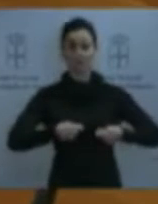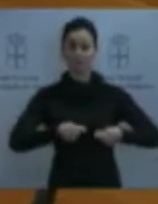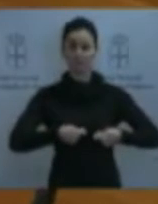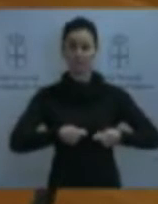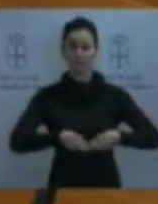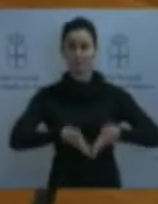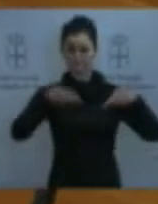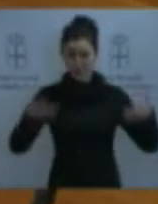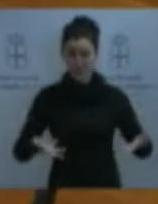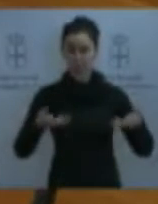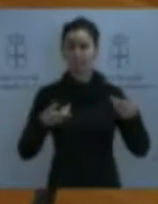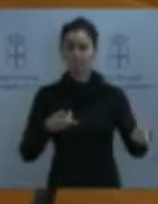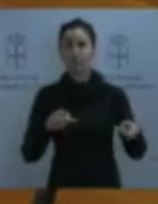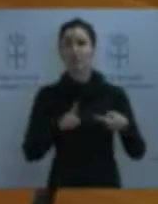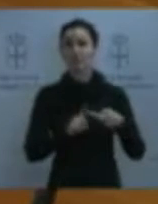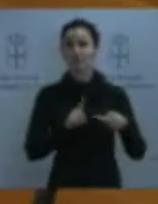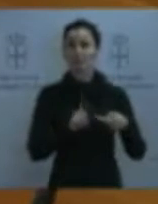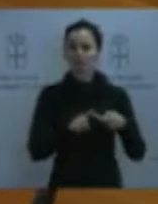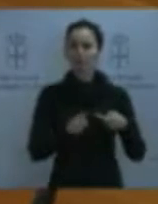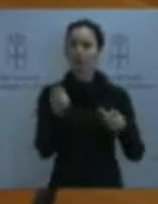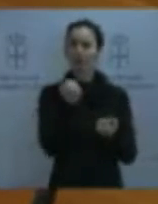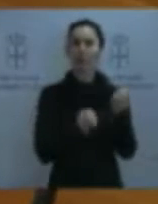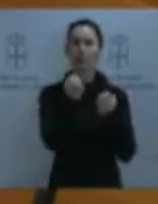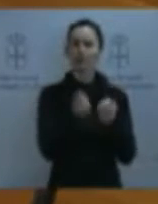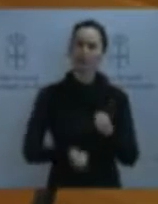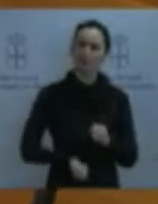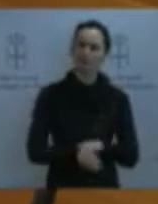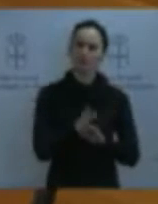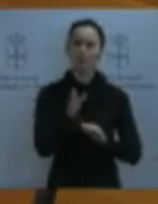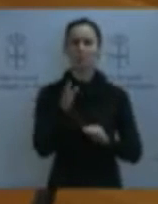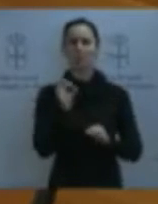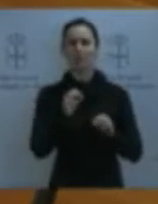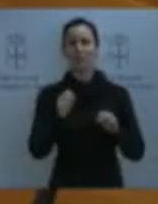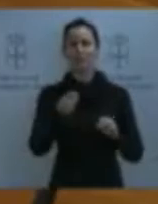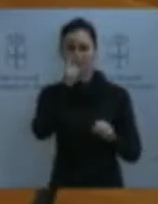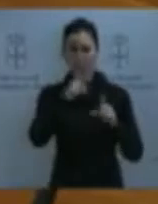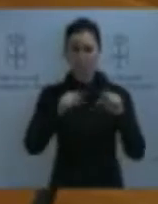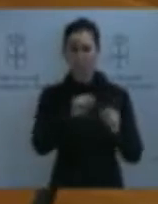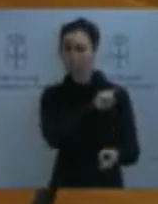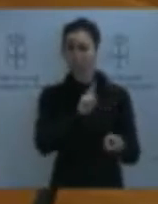económica en el Principado de Asturias. Y tercero, el mantenimiento del empleo en nuestra región.